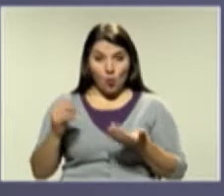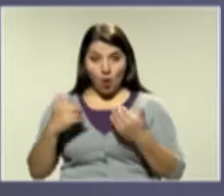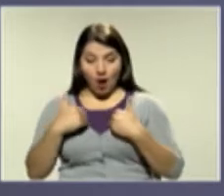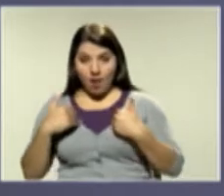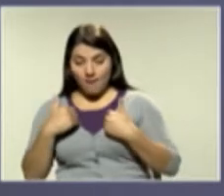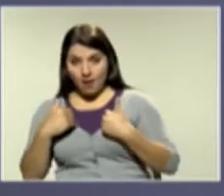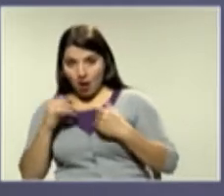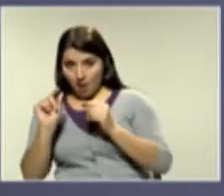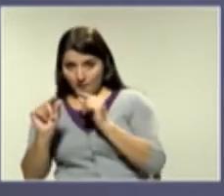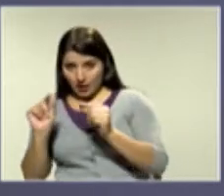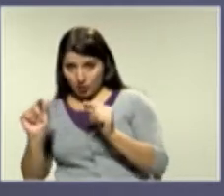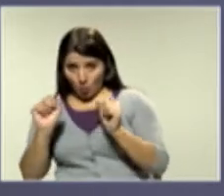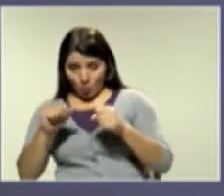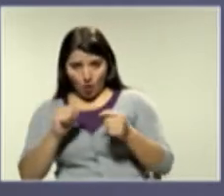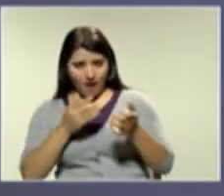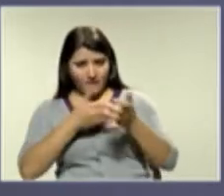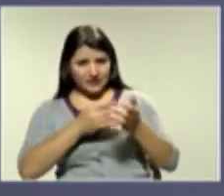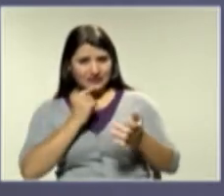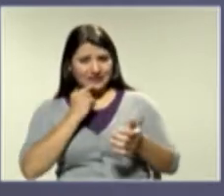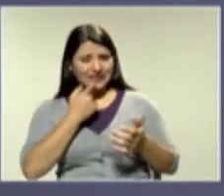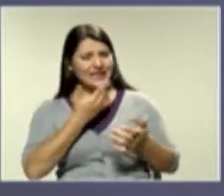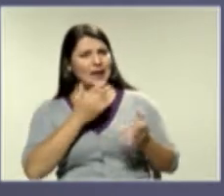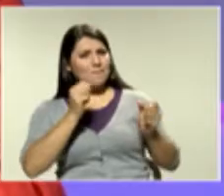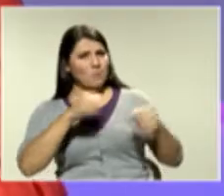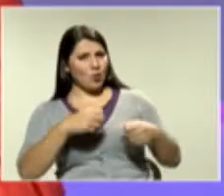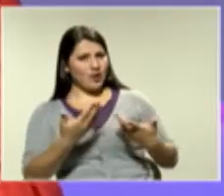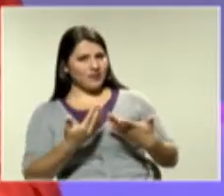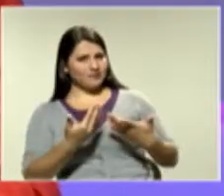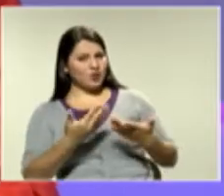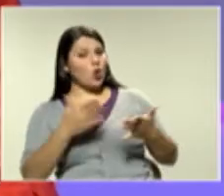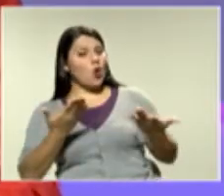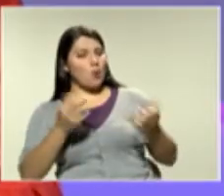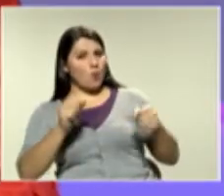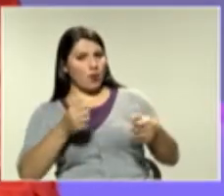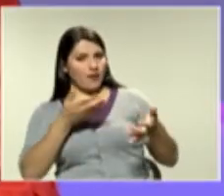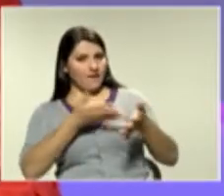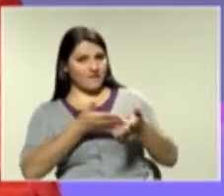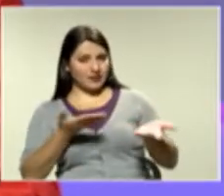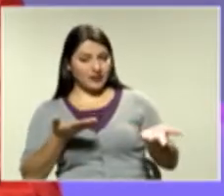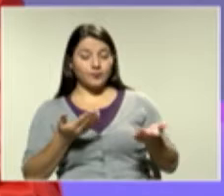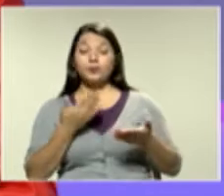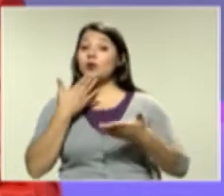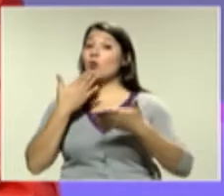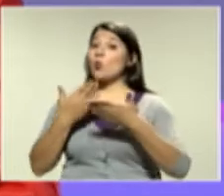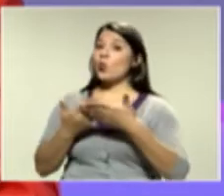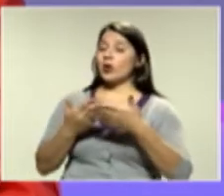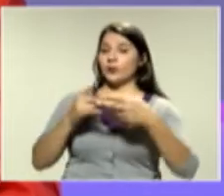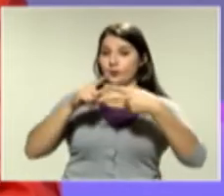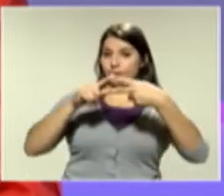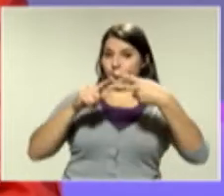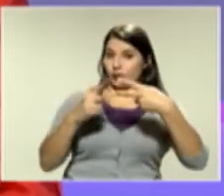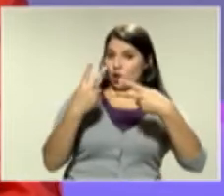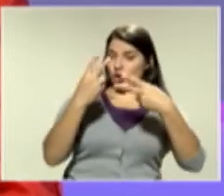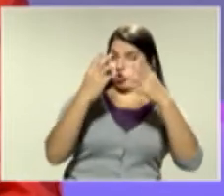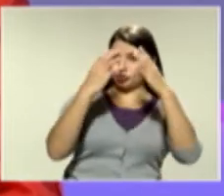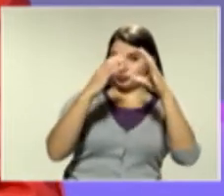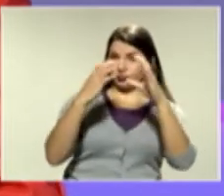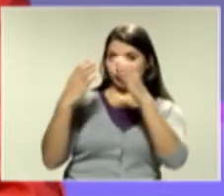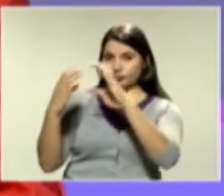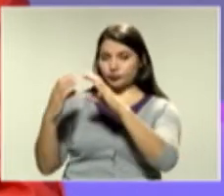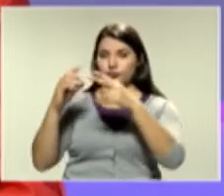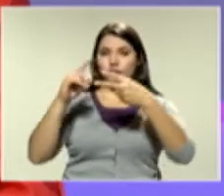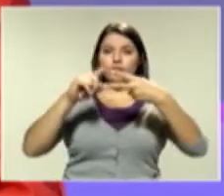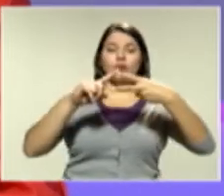afectan seriamente. ¿Qué efectos pueden producir? Bueno, podríamos dividir en dos grandes aspectos, la